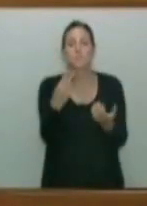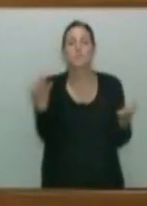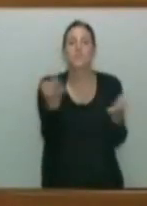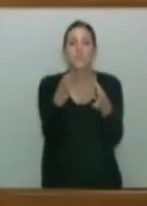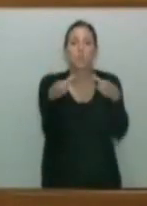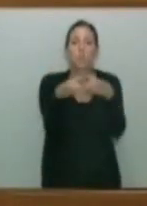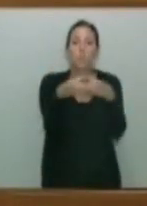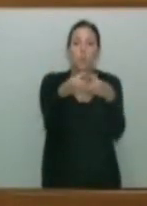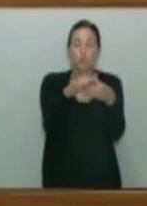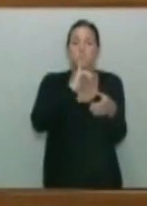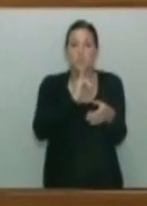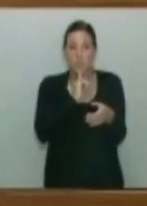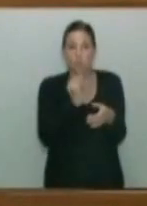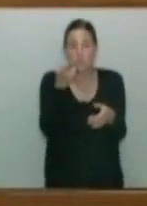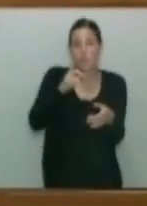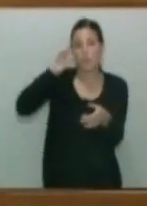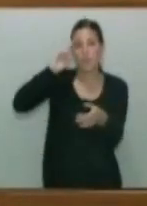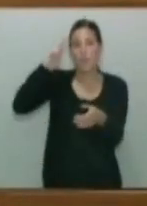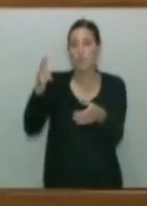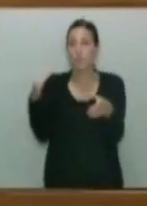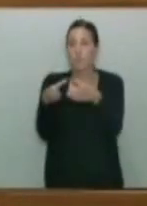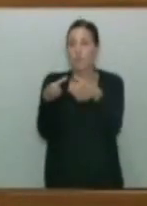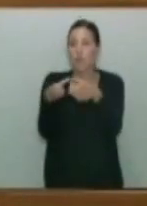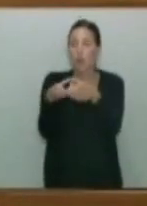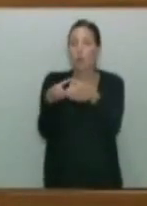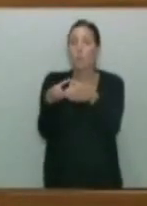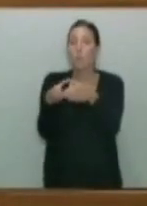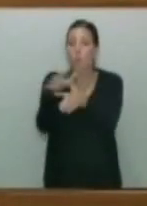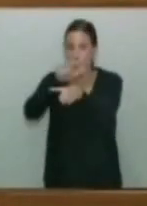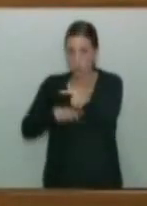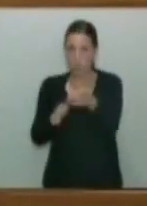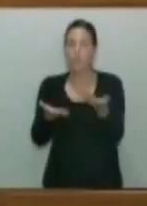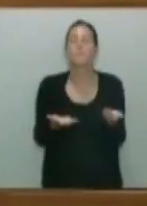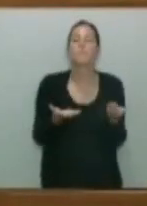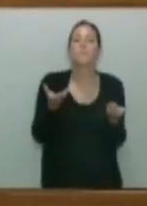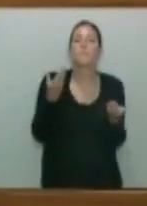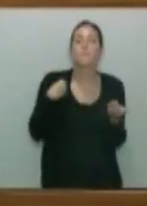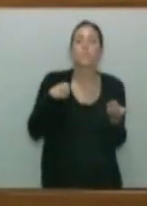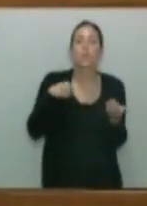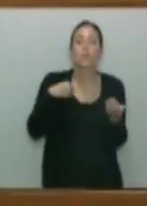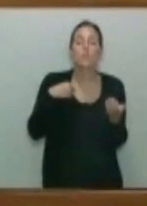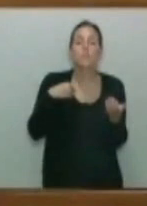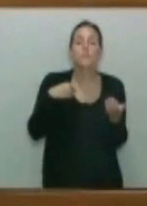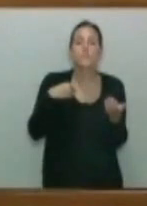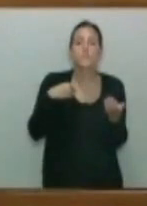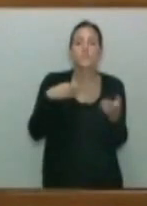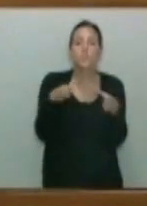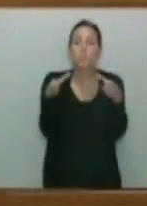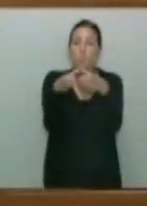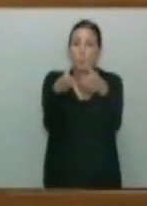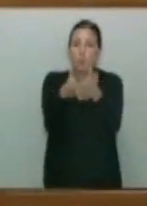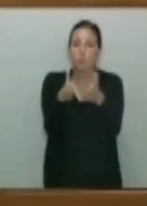pero que también respeta a las mayorías. Y un método que no permite que las minorías se constituyan en auténticas